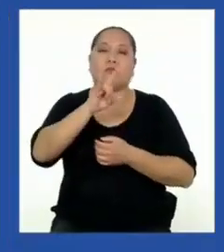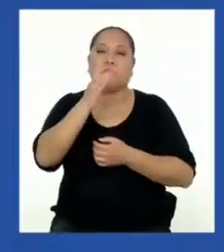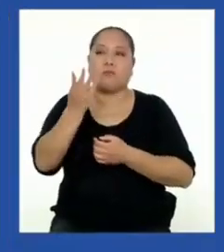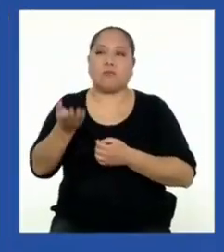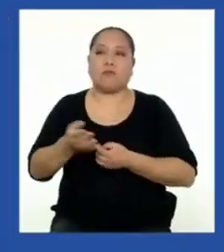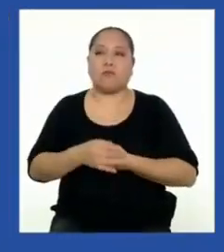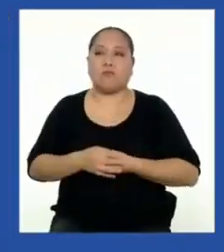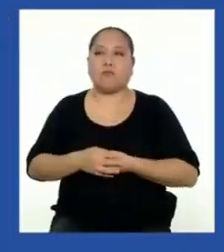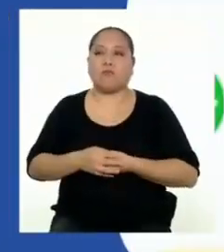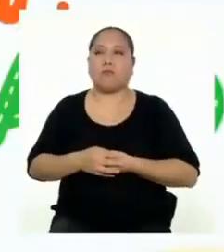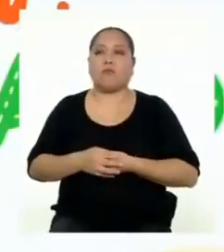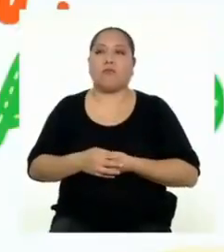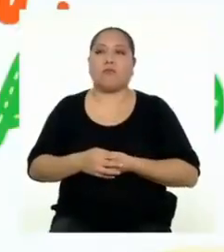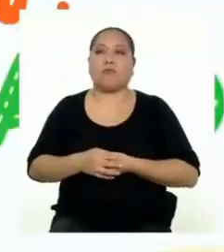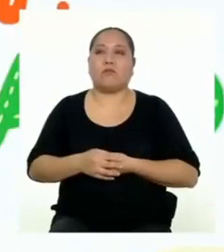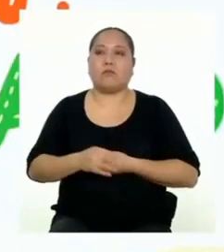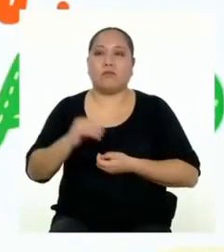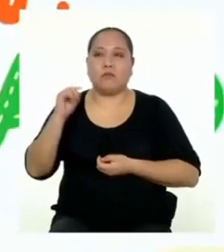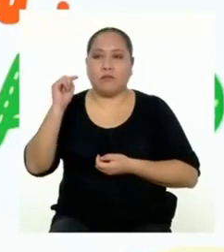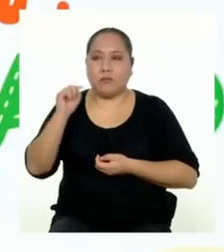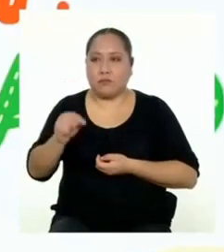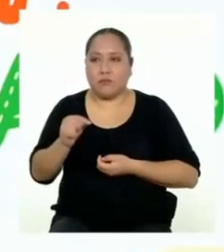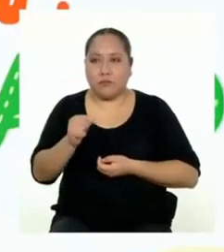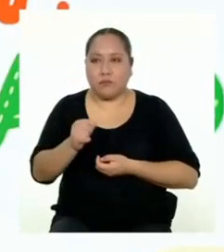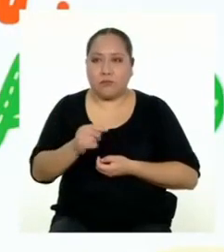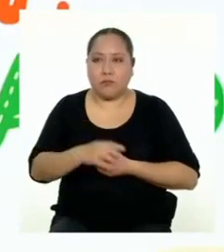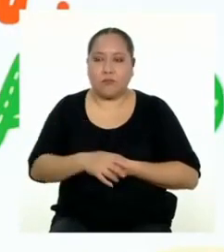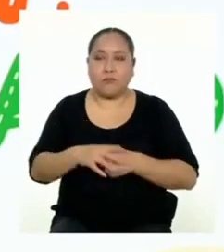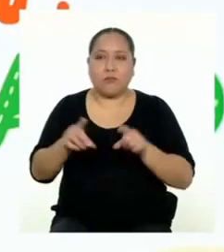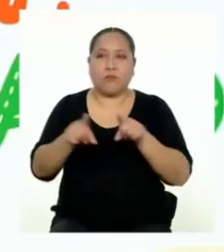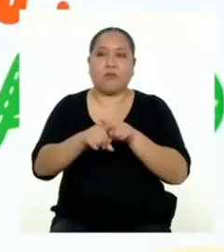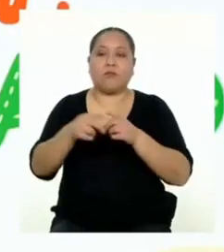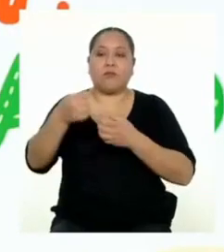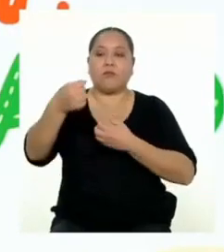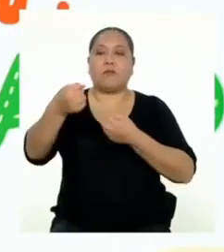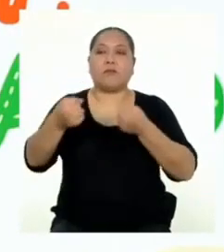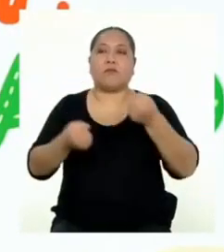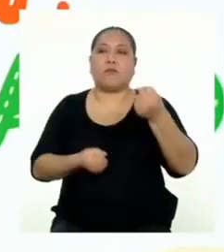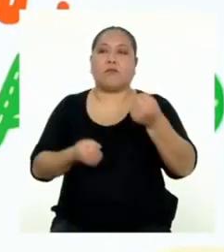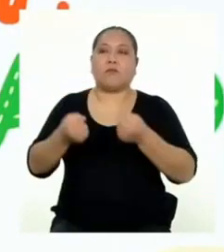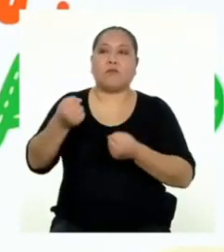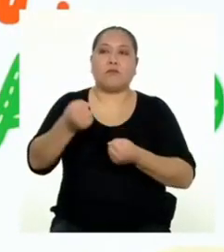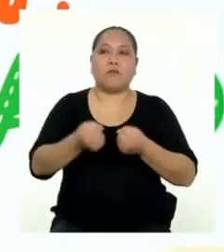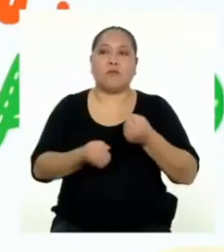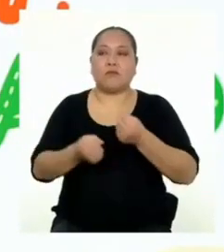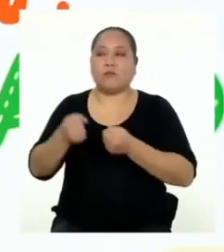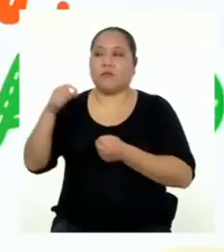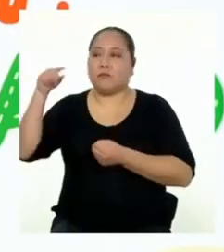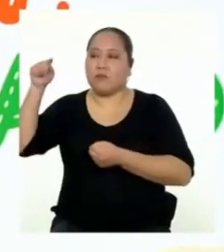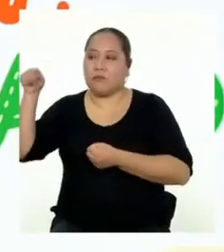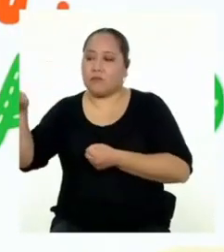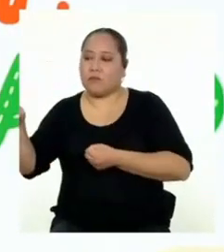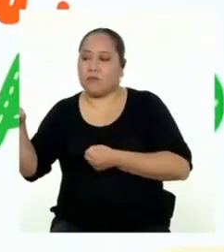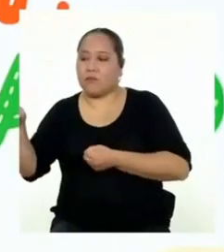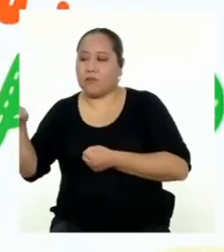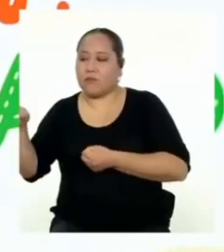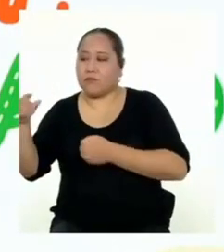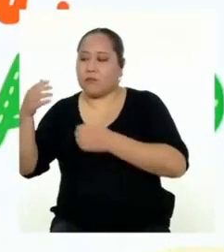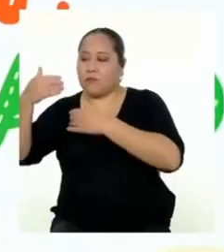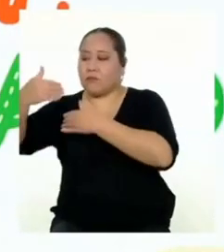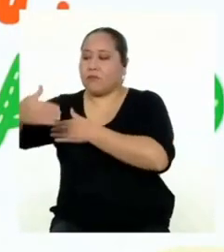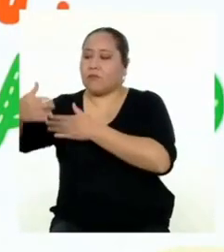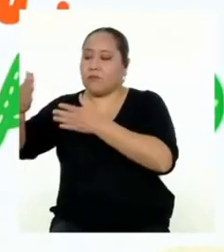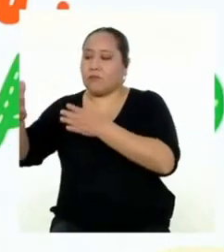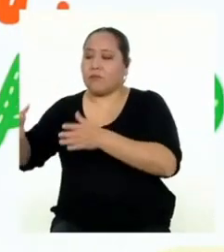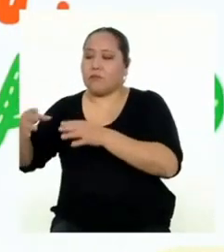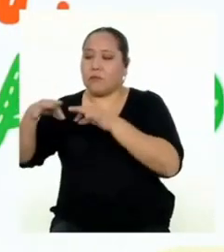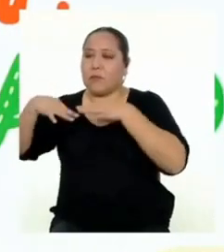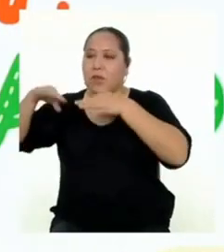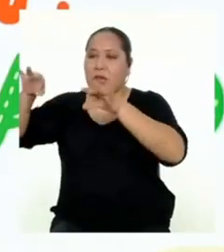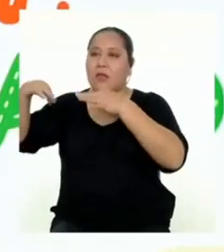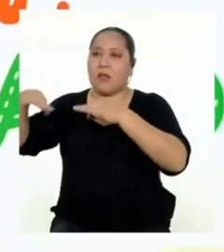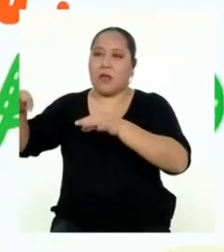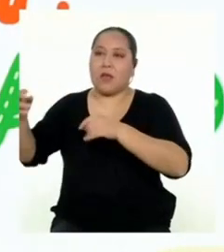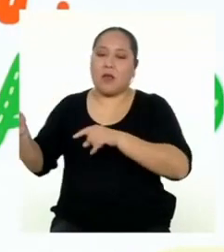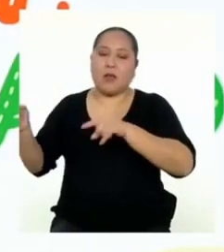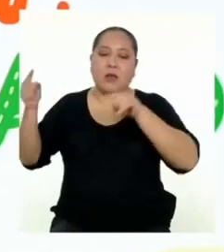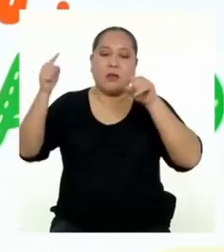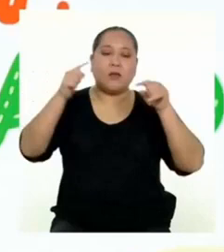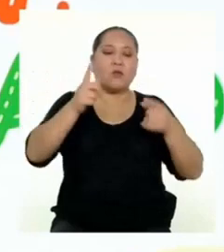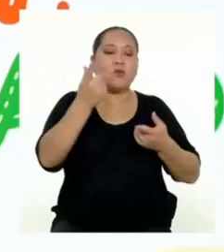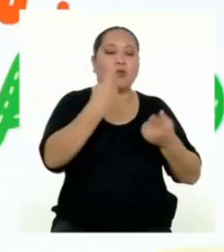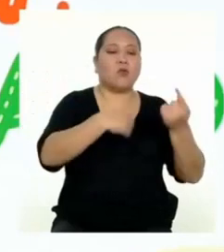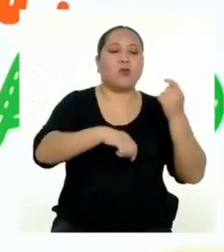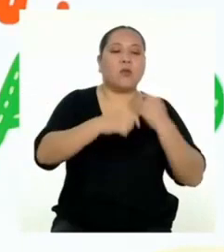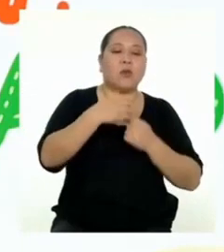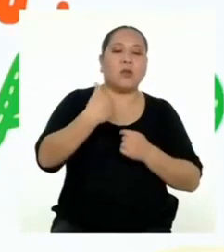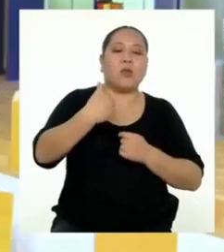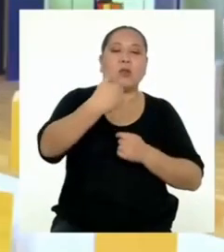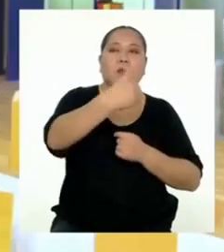movilización. En este caso fue el transporte de las prendas del taller de confección hacia su tienda que está aquí a unas